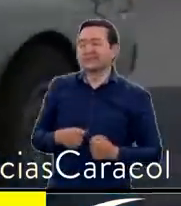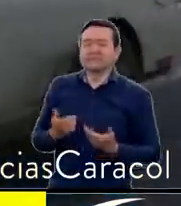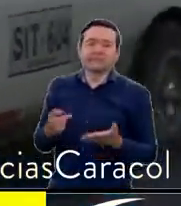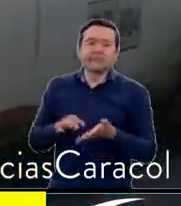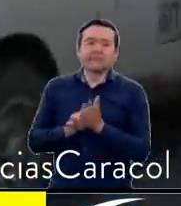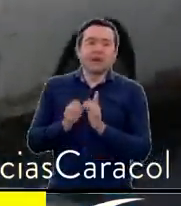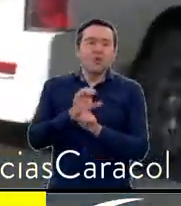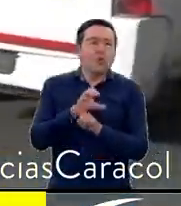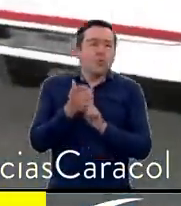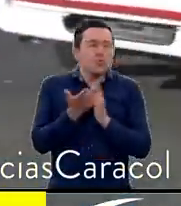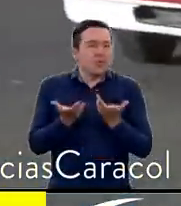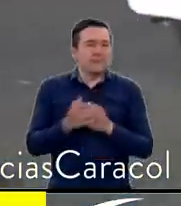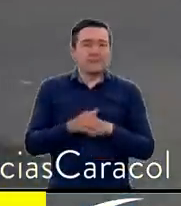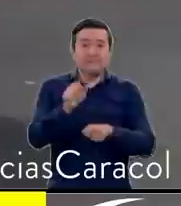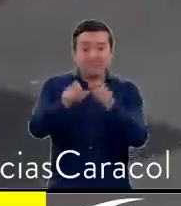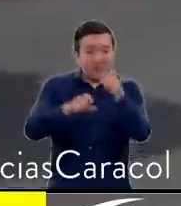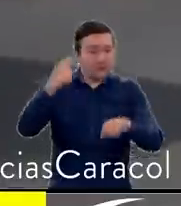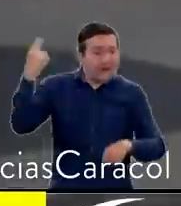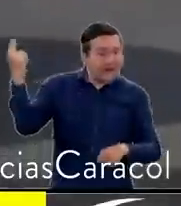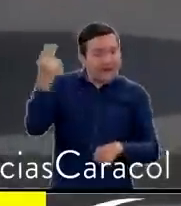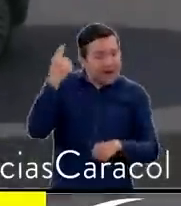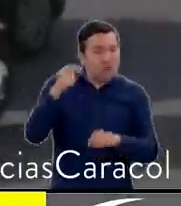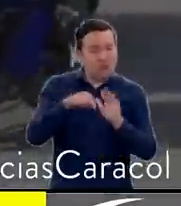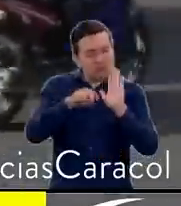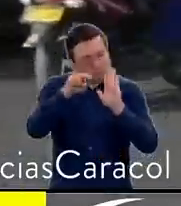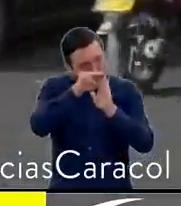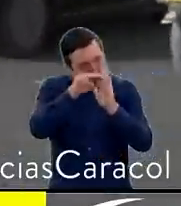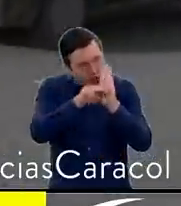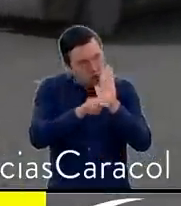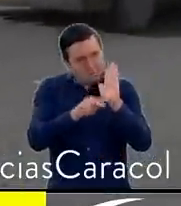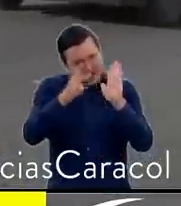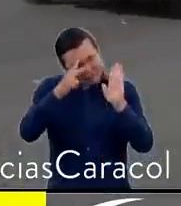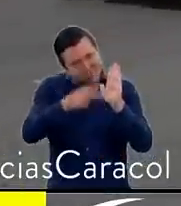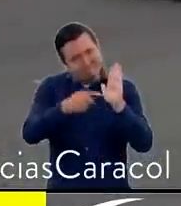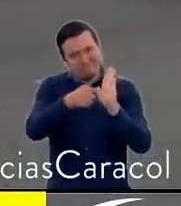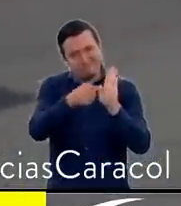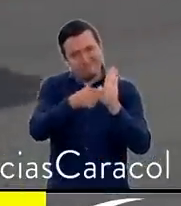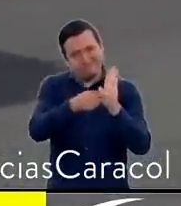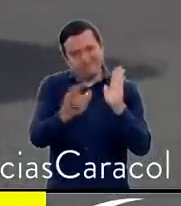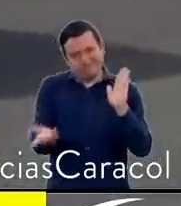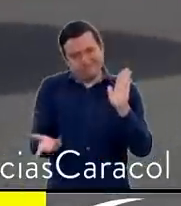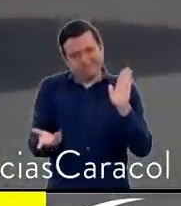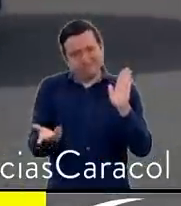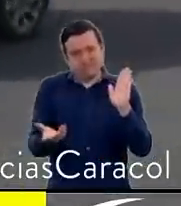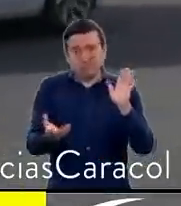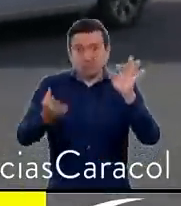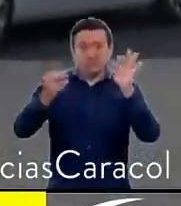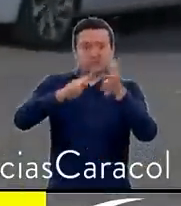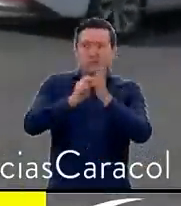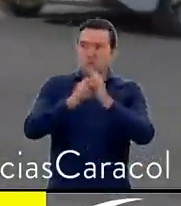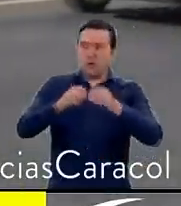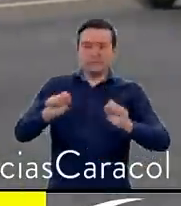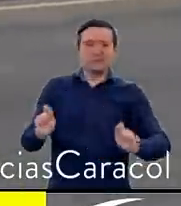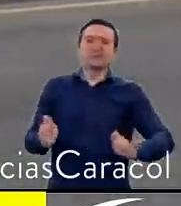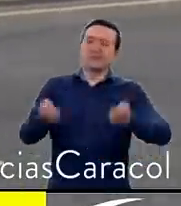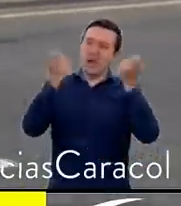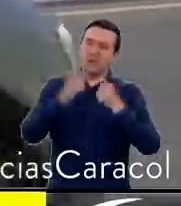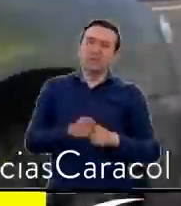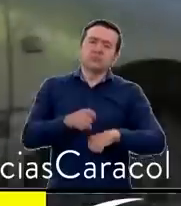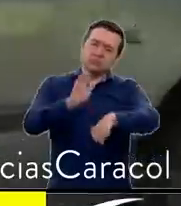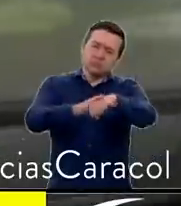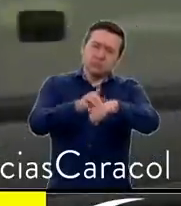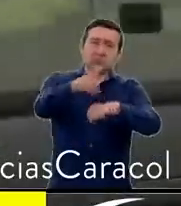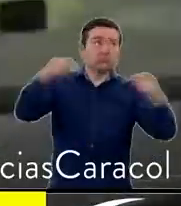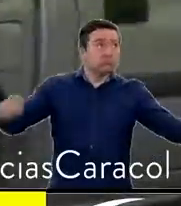nuestros ciudadanos en general a respetar las normas de tránsito. Respetar las normas de tránsito salva vidas. Los invitamos, por favor, a que hagan uso de los